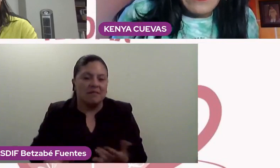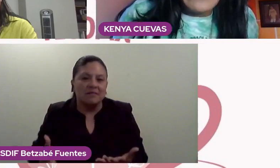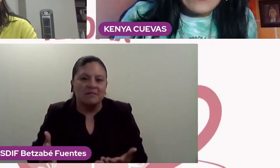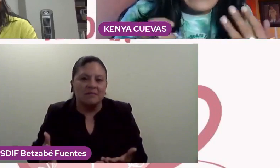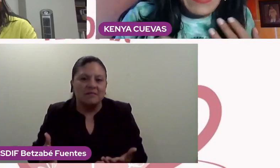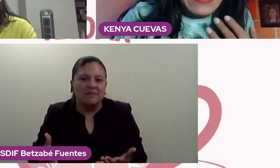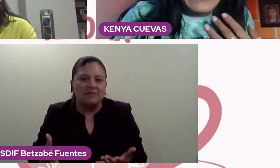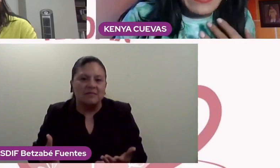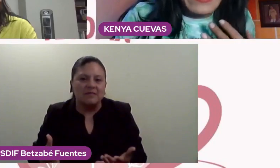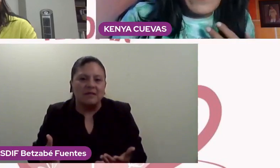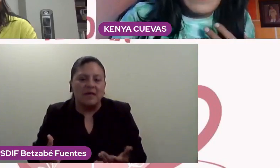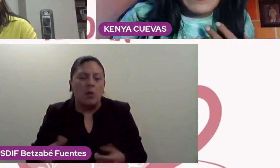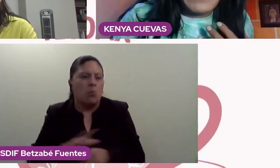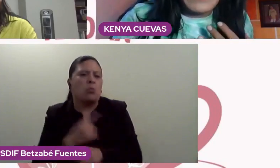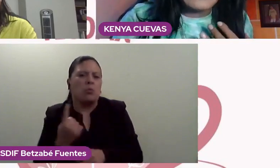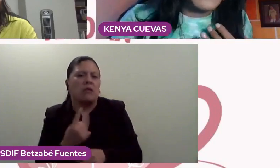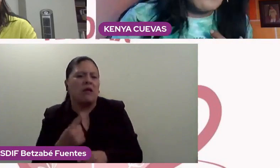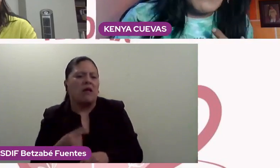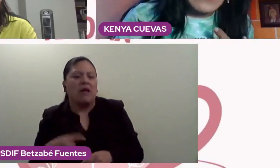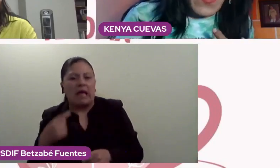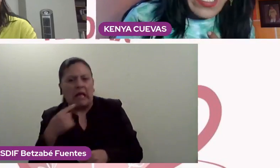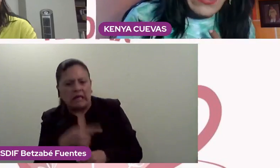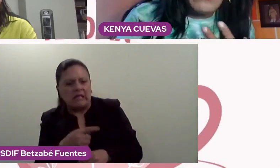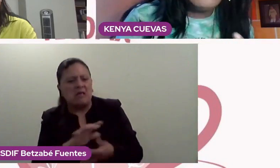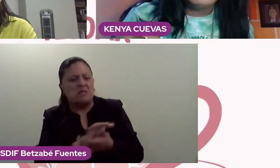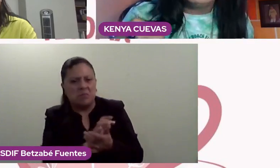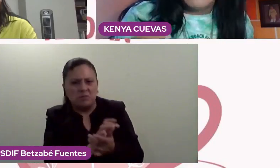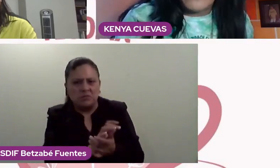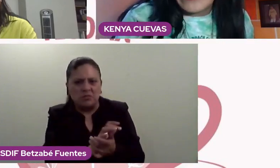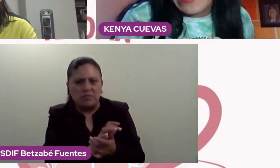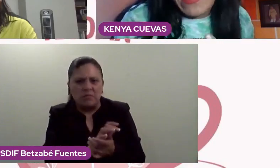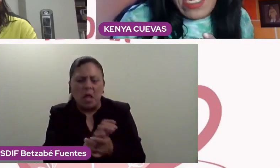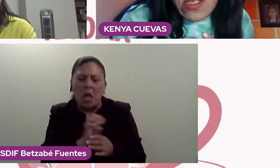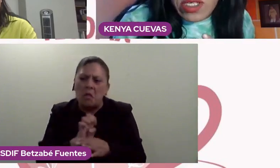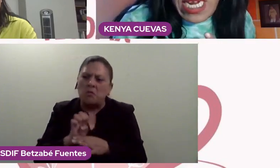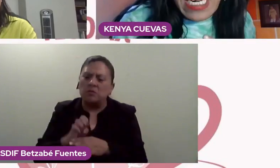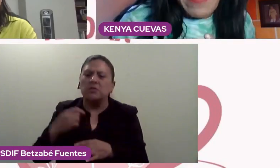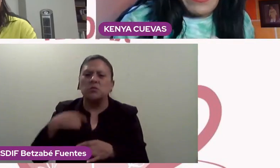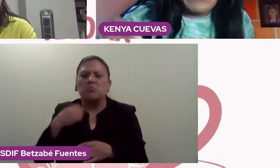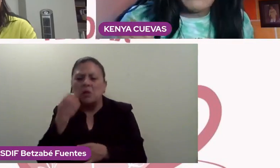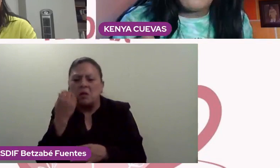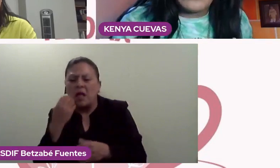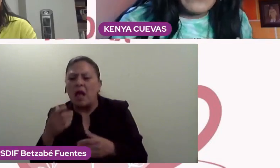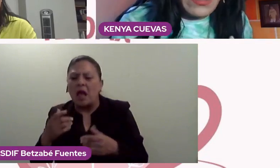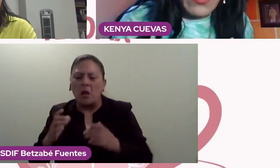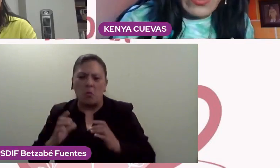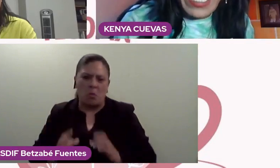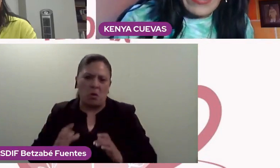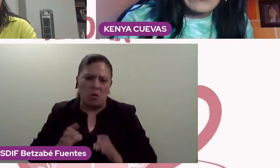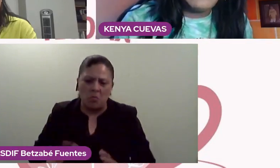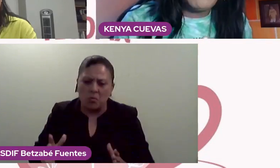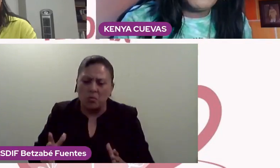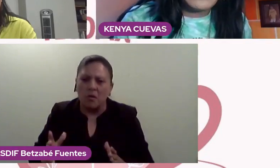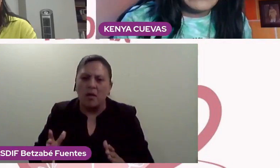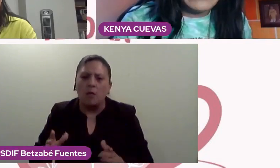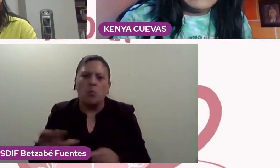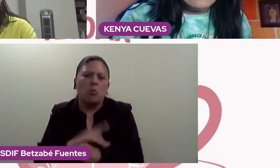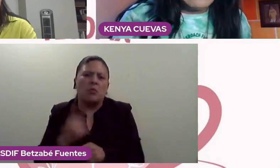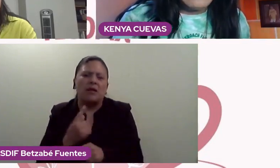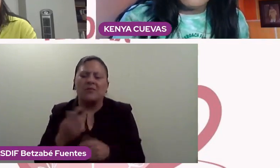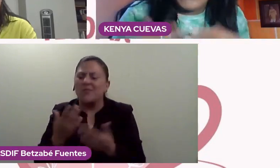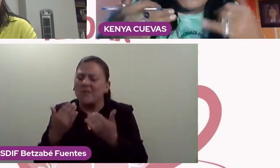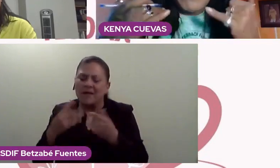familias siguieran tratando a mis amigas como masculinos o queriéndoles cortar el cabello, poniéndoles un traje, ¿no?